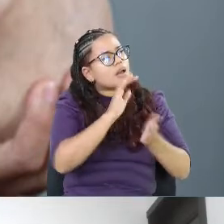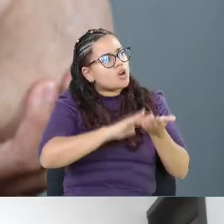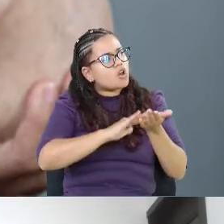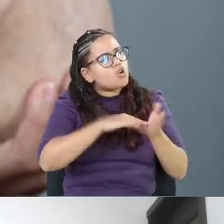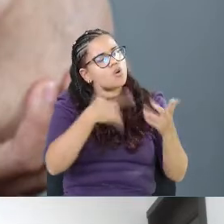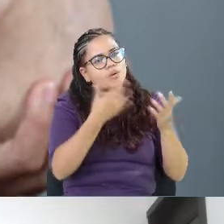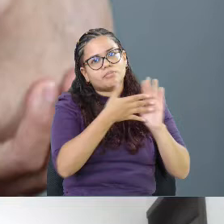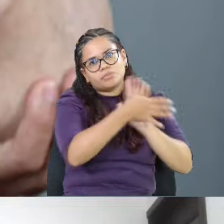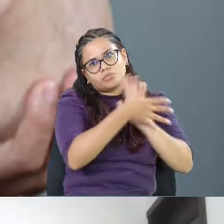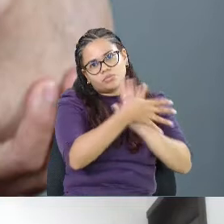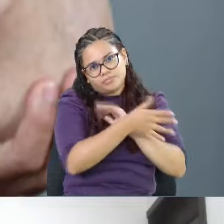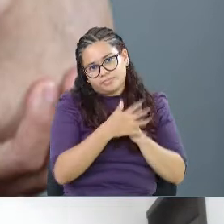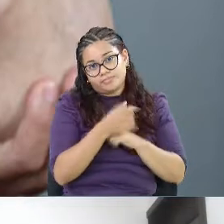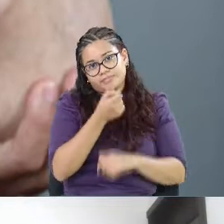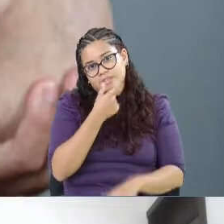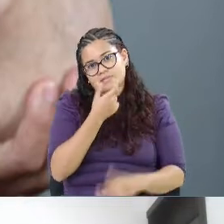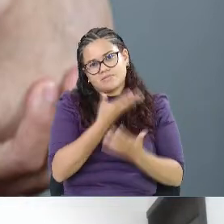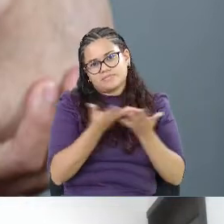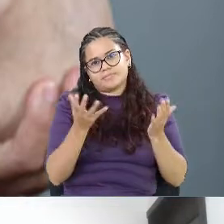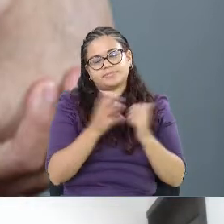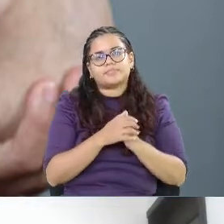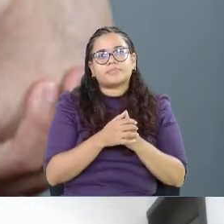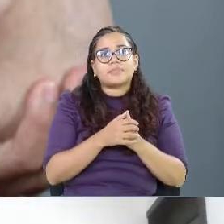para la ortopedia esto significó